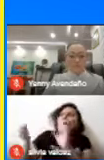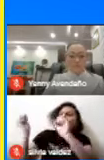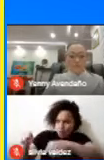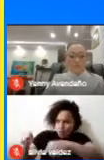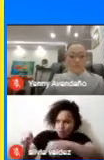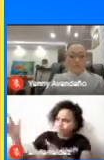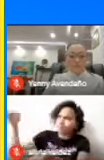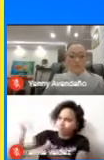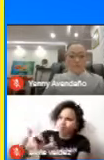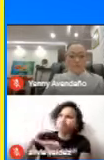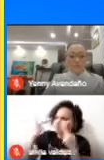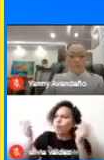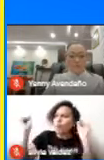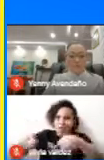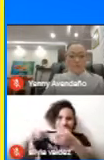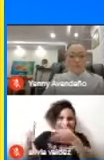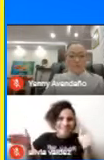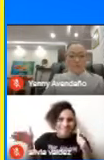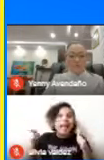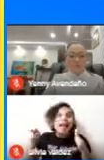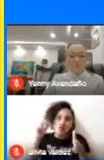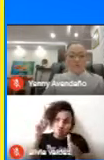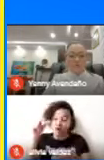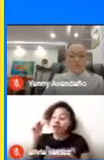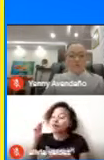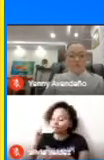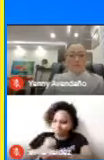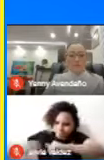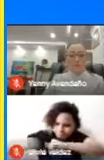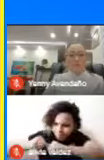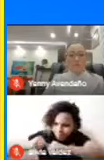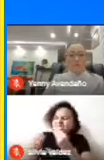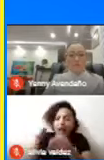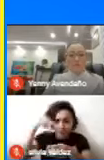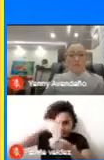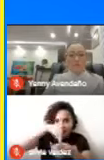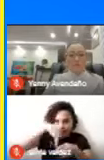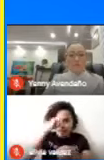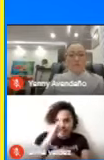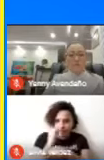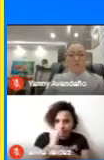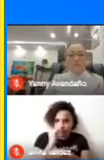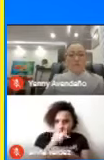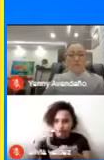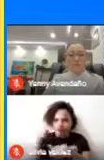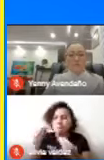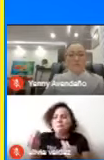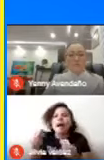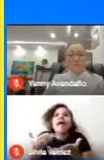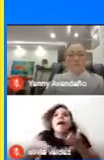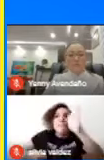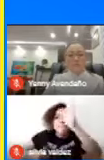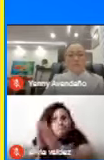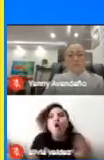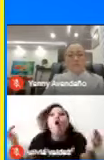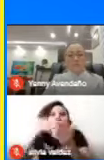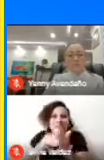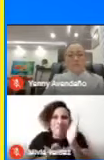ser visitada. Esa es una de las tareas que estamos haciendo desde el instituto en este momento para reactivar económica